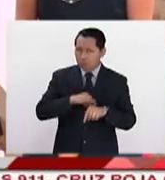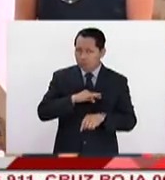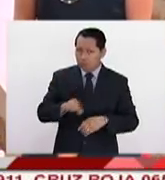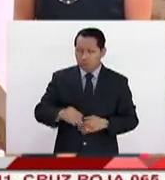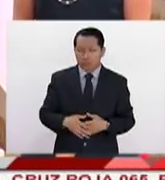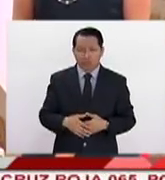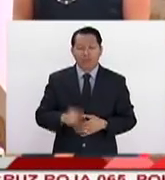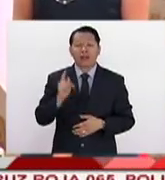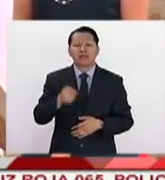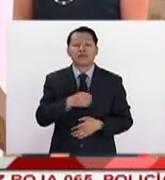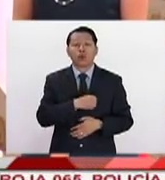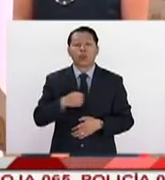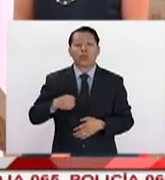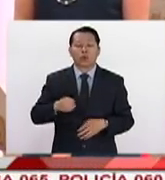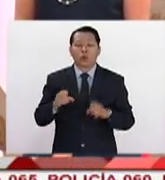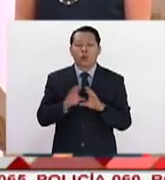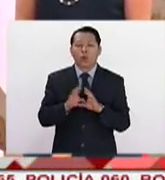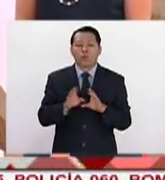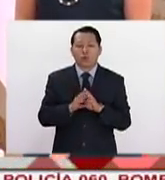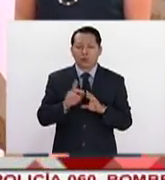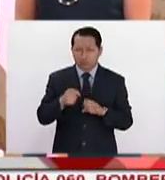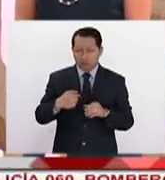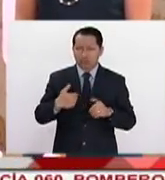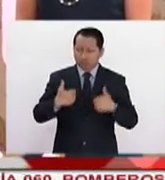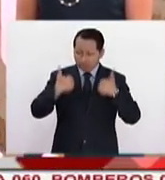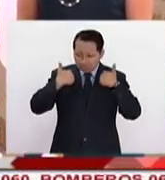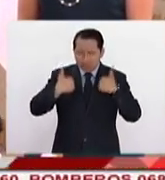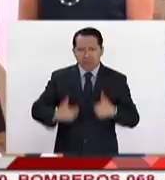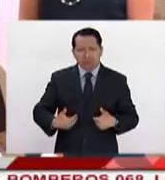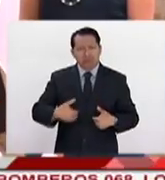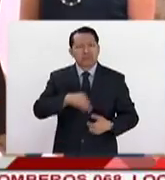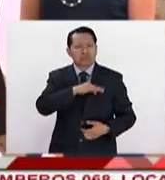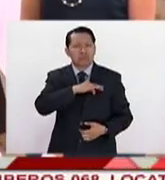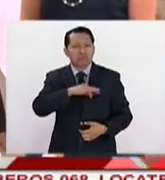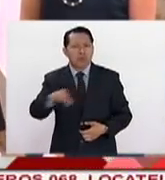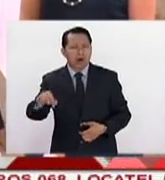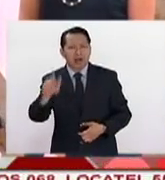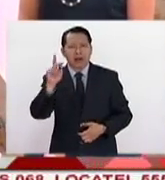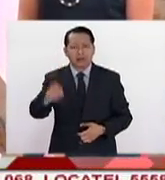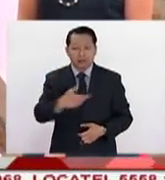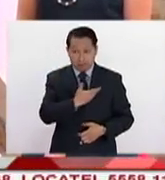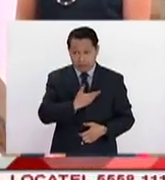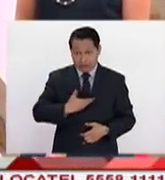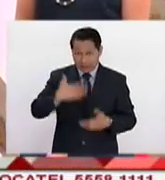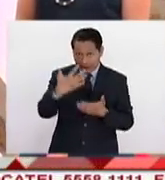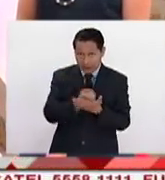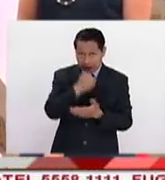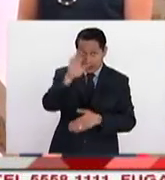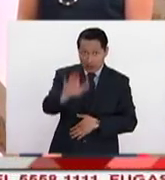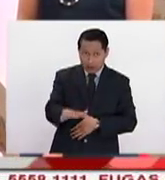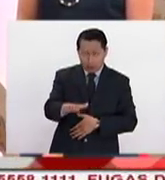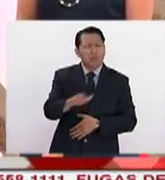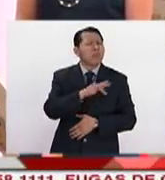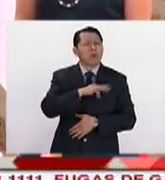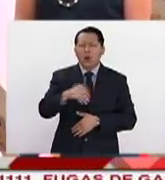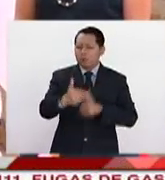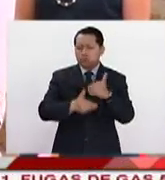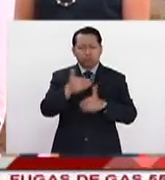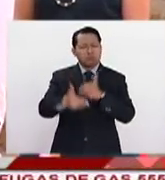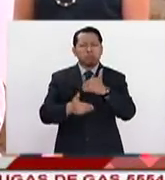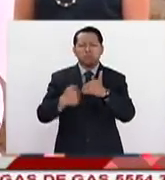Ofrezco el compromiso de someterme a la revocación del mandato.